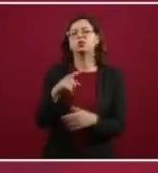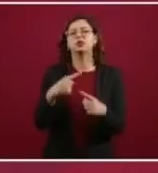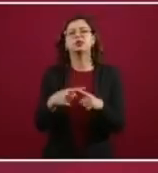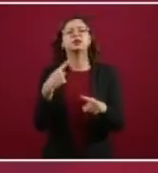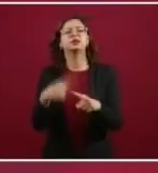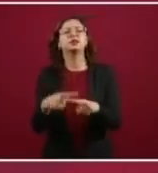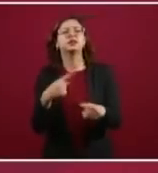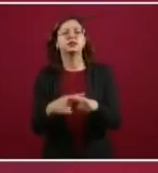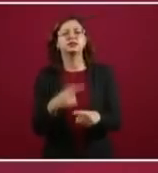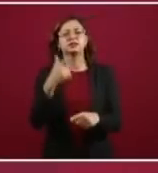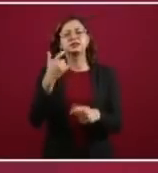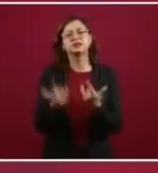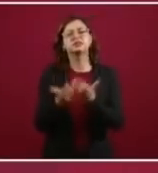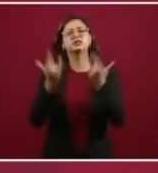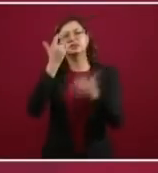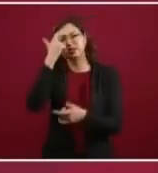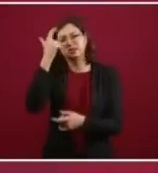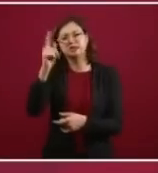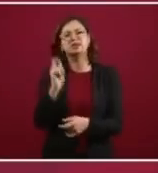Bulnes,